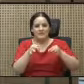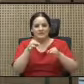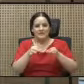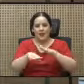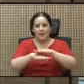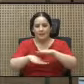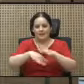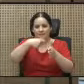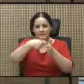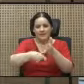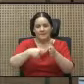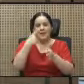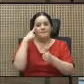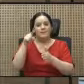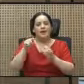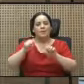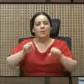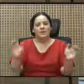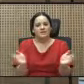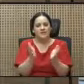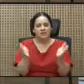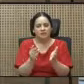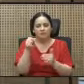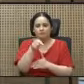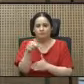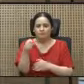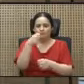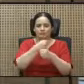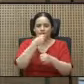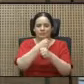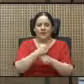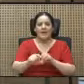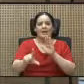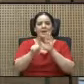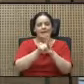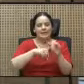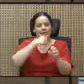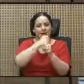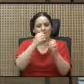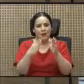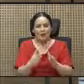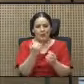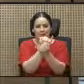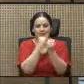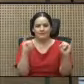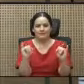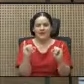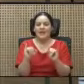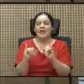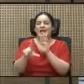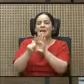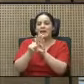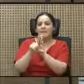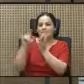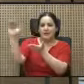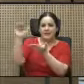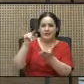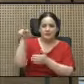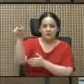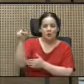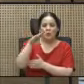para incentivar el empleo, ley del trabajador independiente, ley para la atracción de inversionistas,